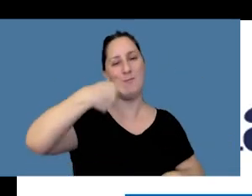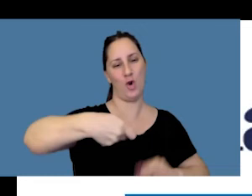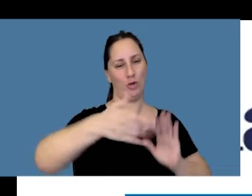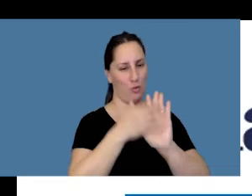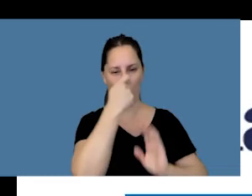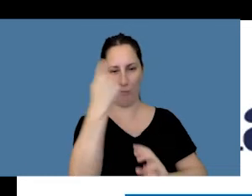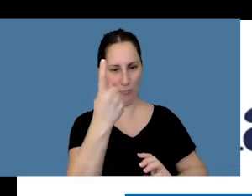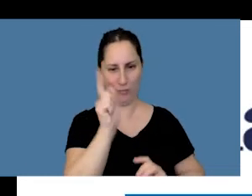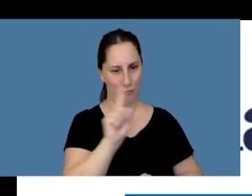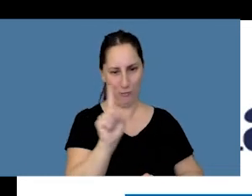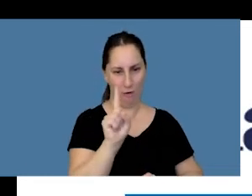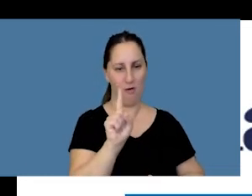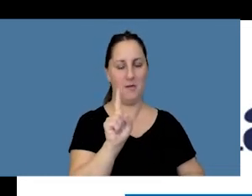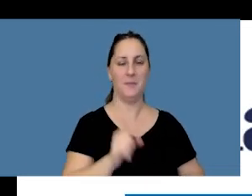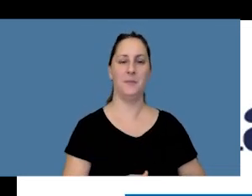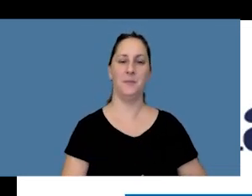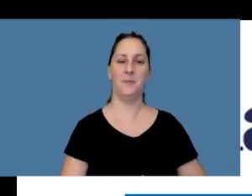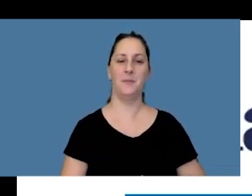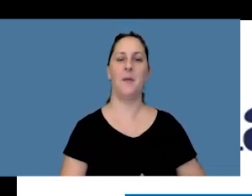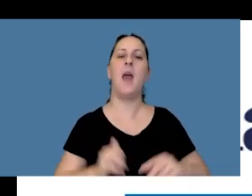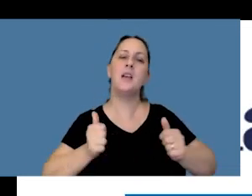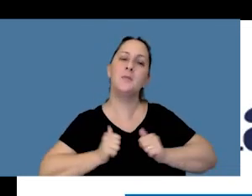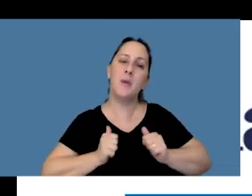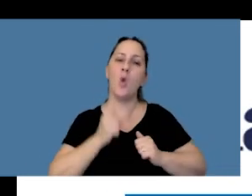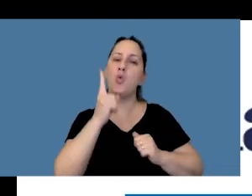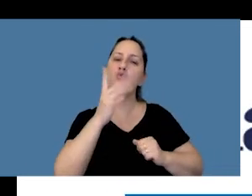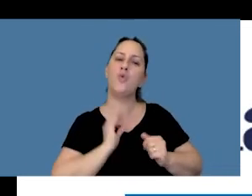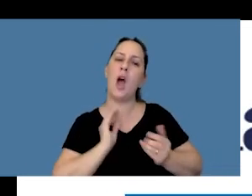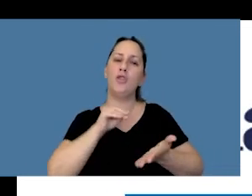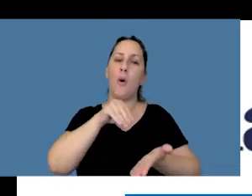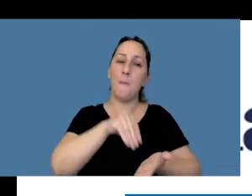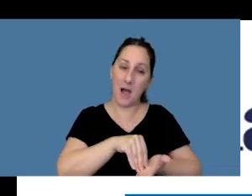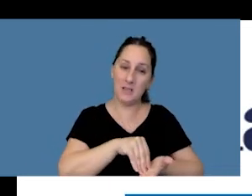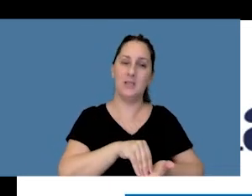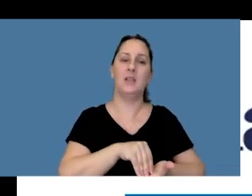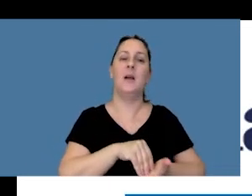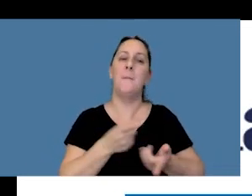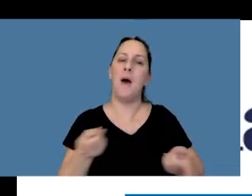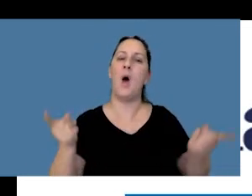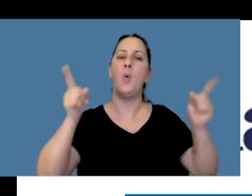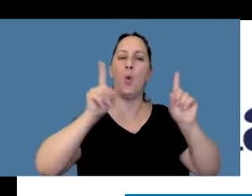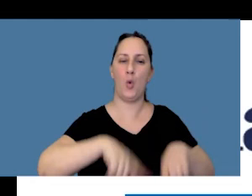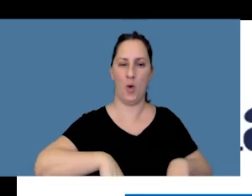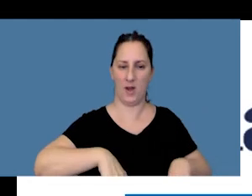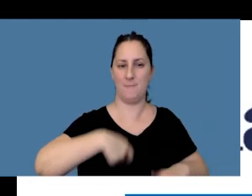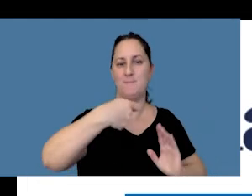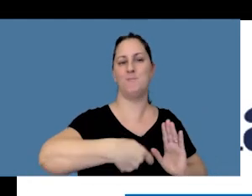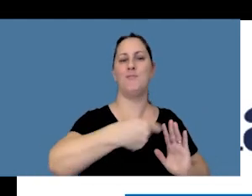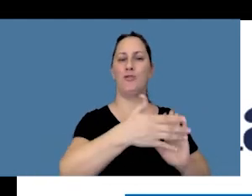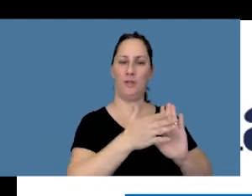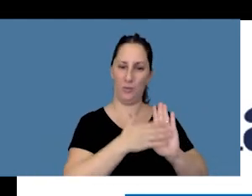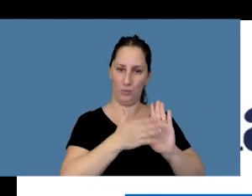antes, van a esperar un año más para regresar, quiero decir, al